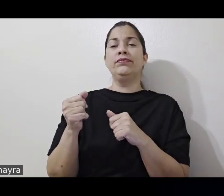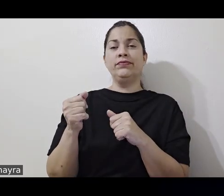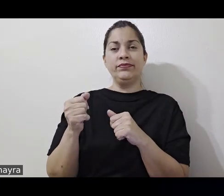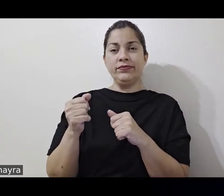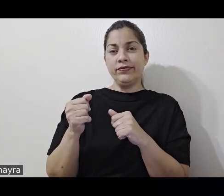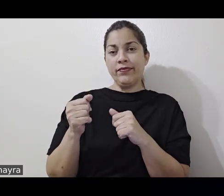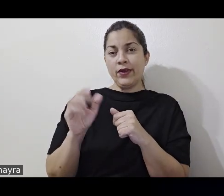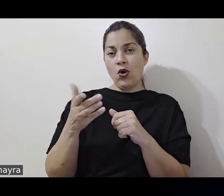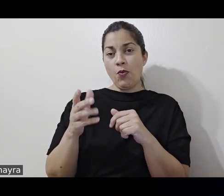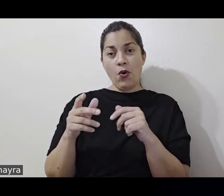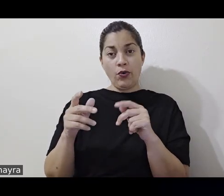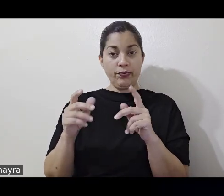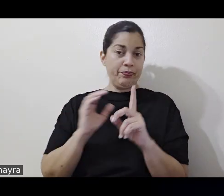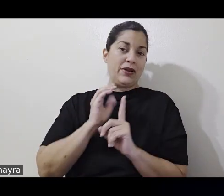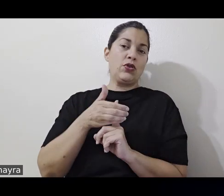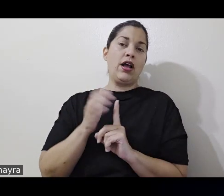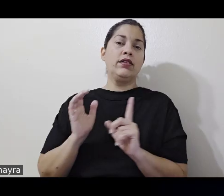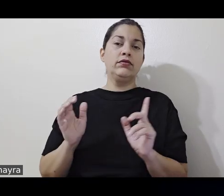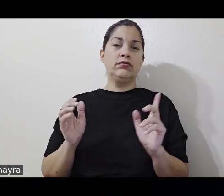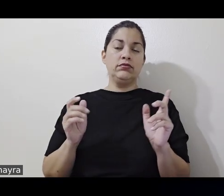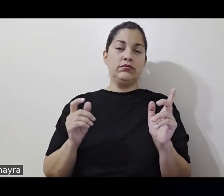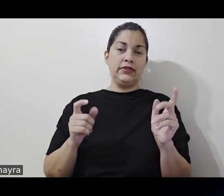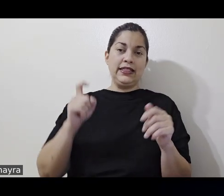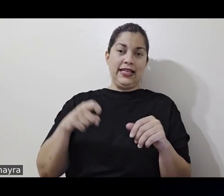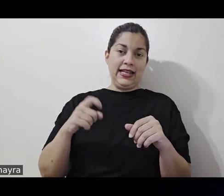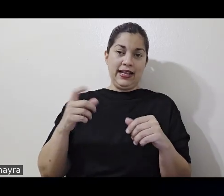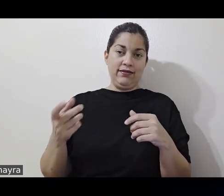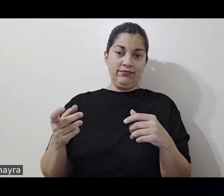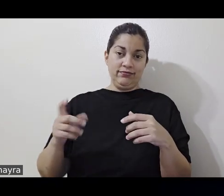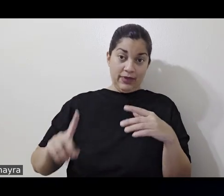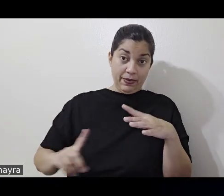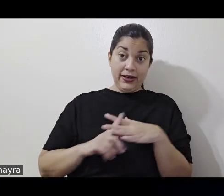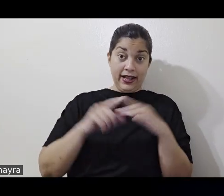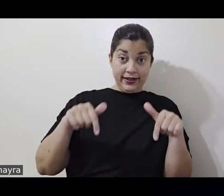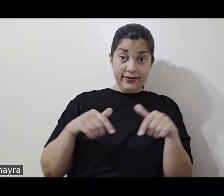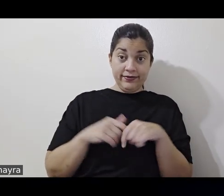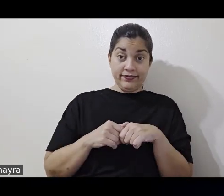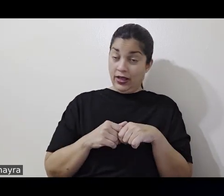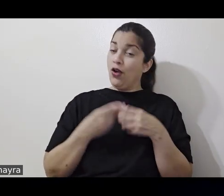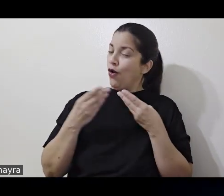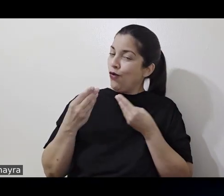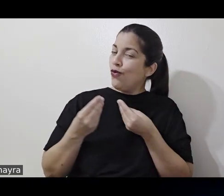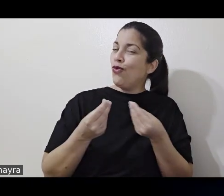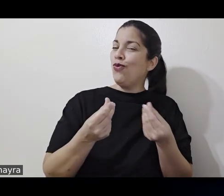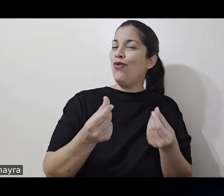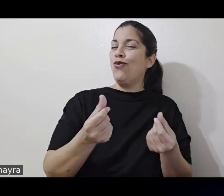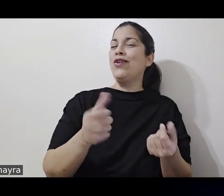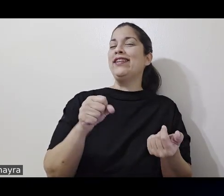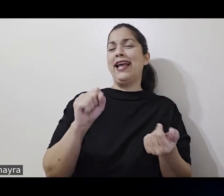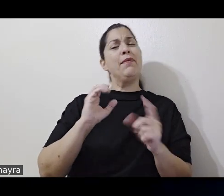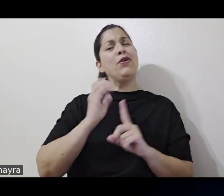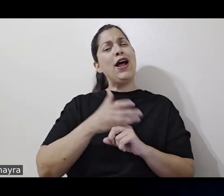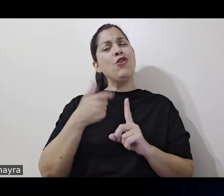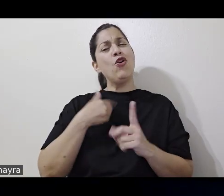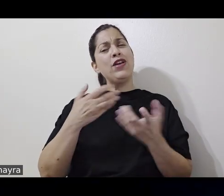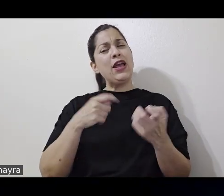el personaje tiene que salir aquí. Había una situación. Te fluye. No es como que dice, este personaje yo lo